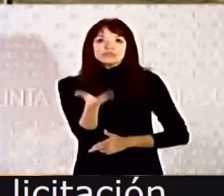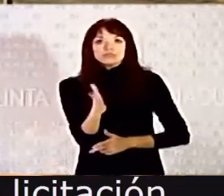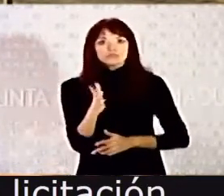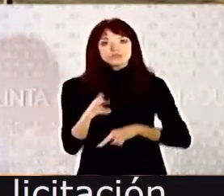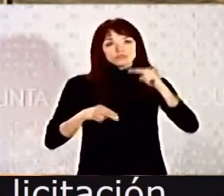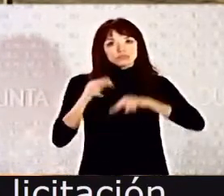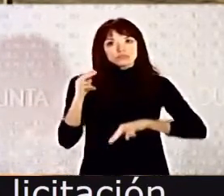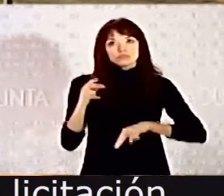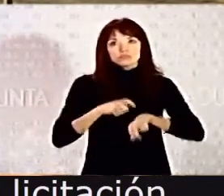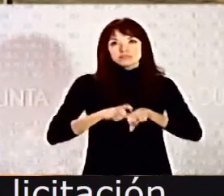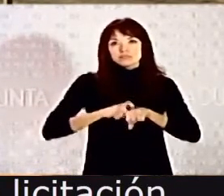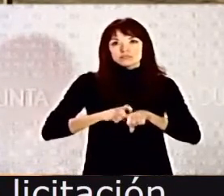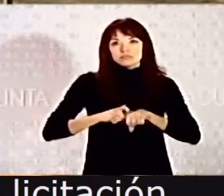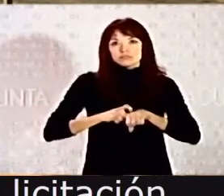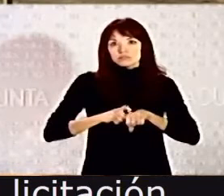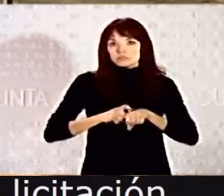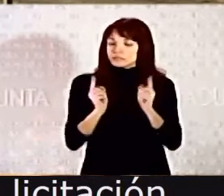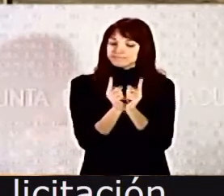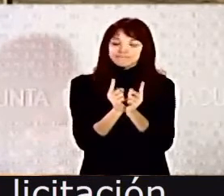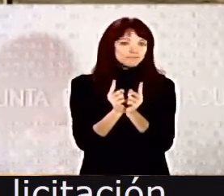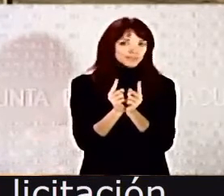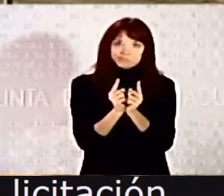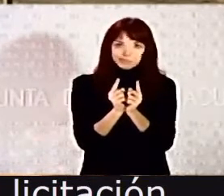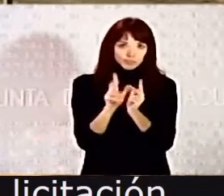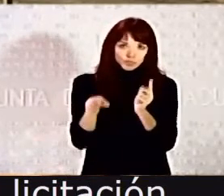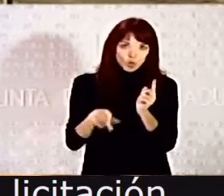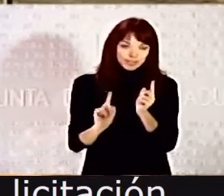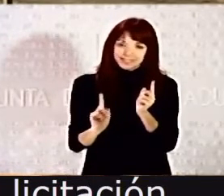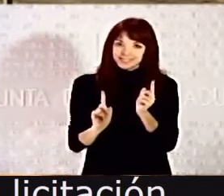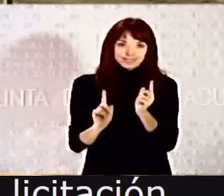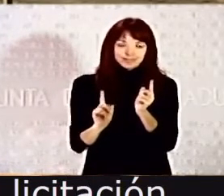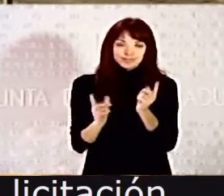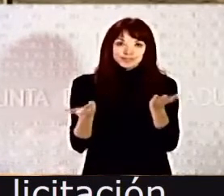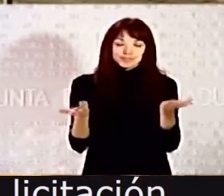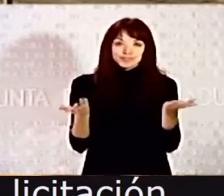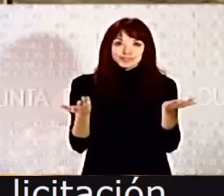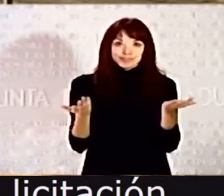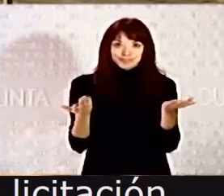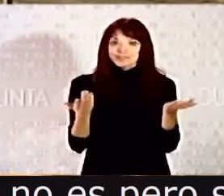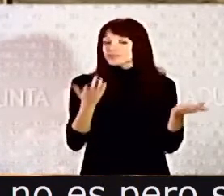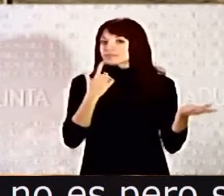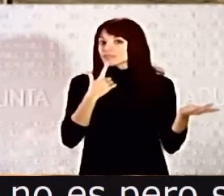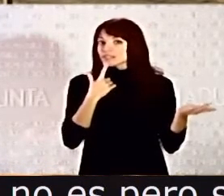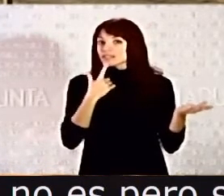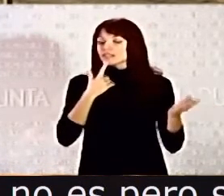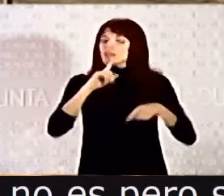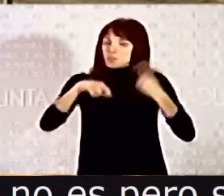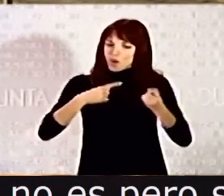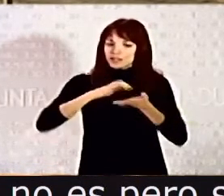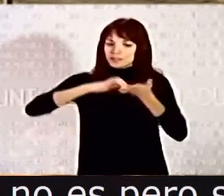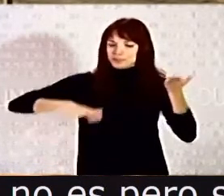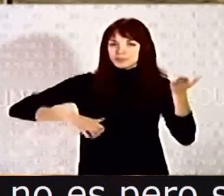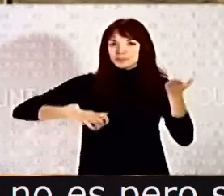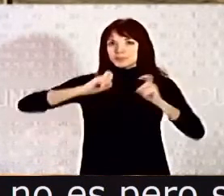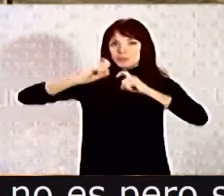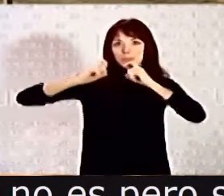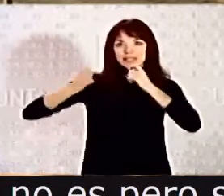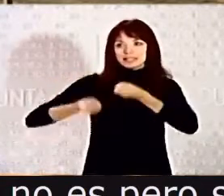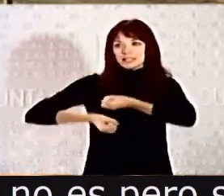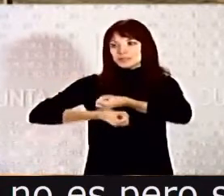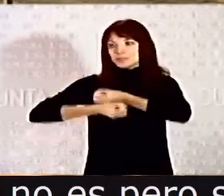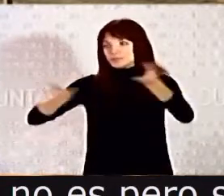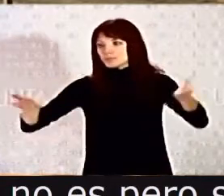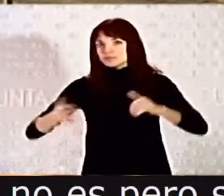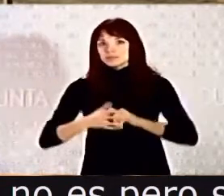características corta no es, pero se lo decimos en la reseña de prensa, que me preguntan a veces unas